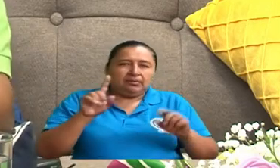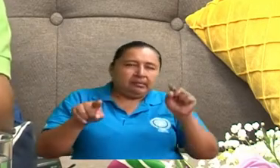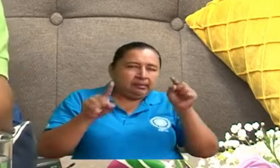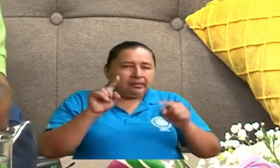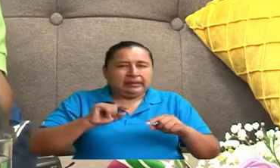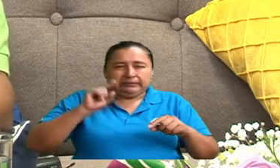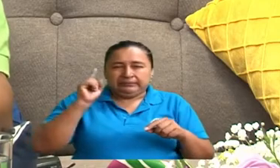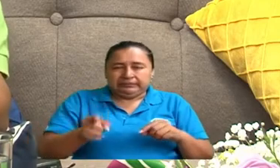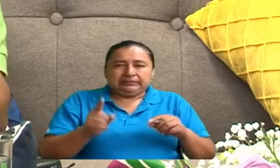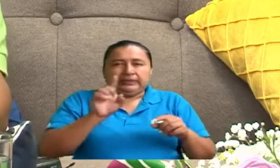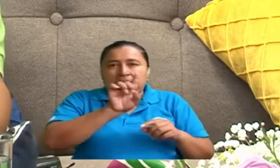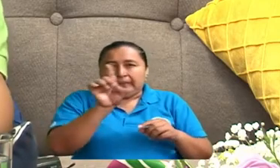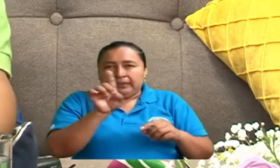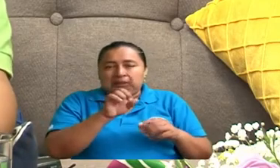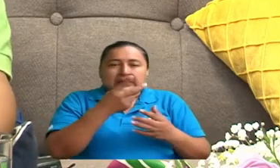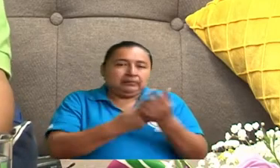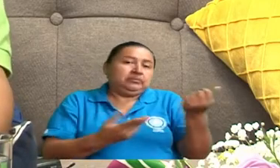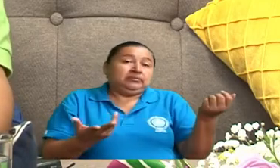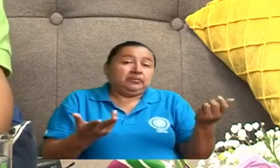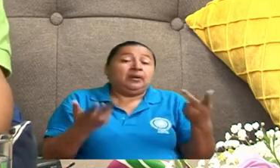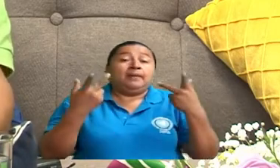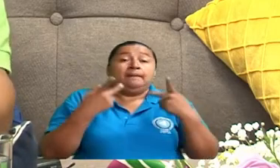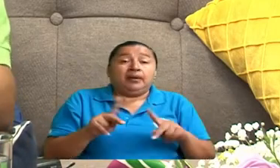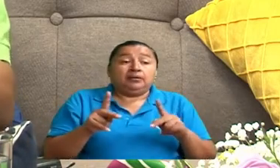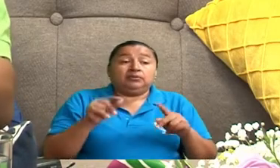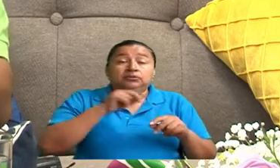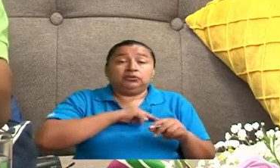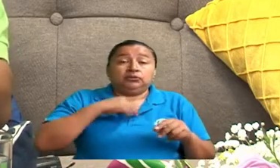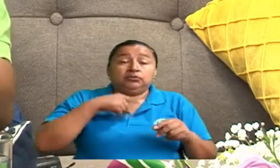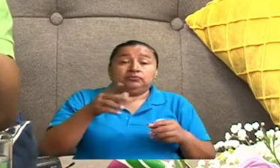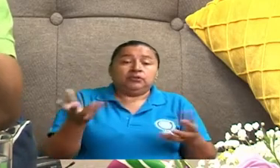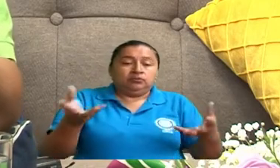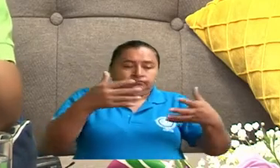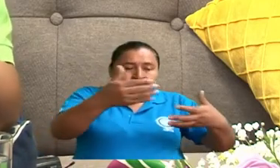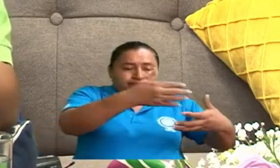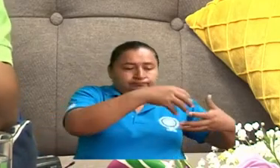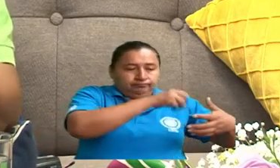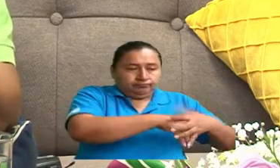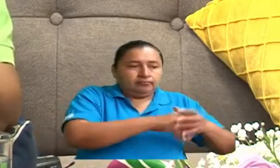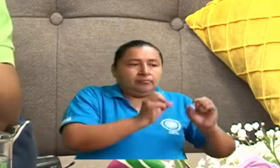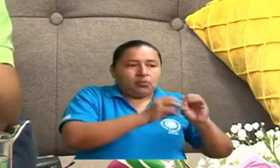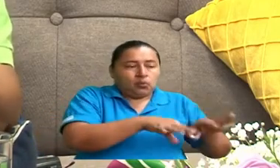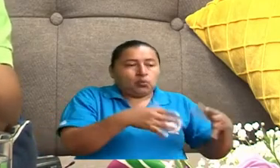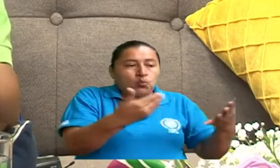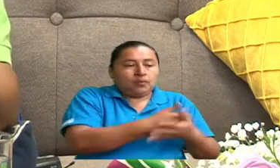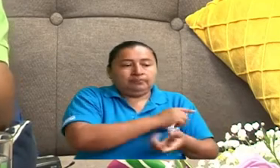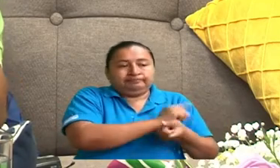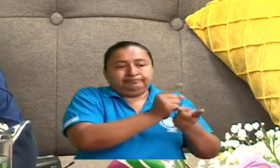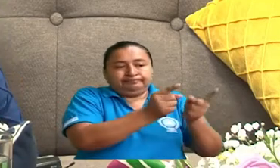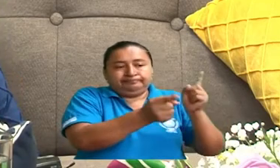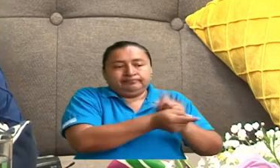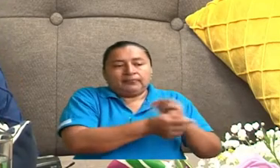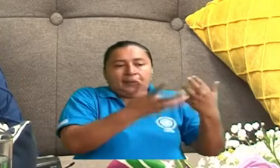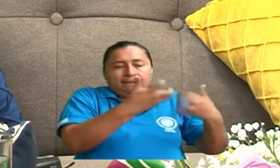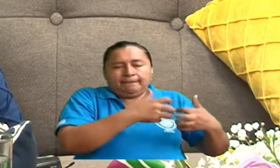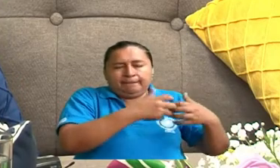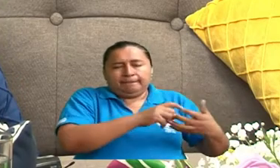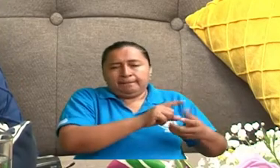por el precio y la pesa. Pero si nosotros agarramos esto y lo transformamos a estos nuevos productos, estamos claros, ¿verdad?,